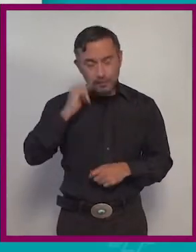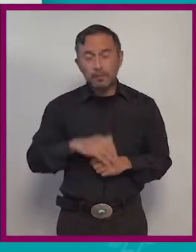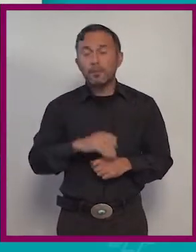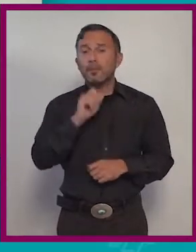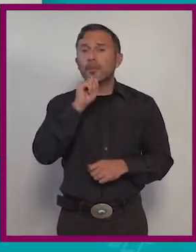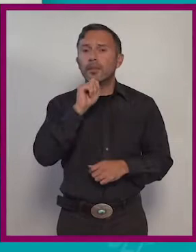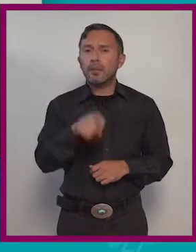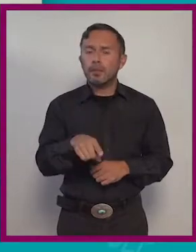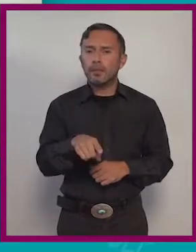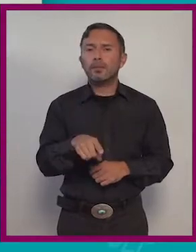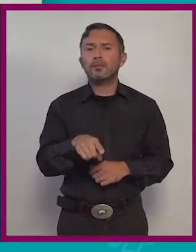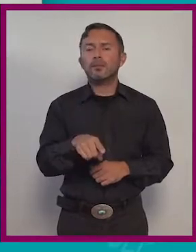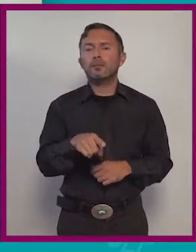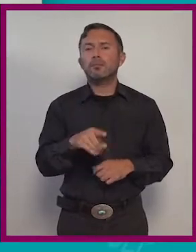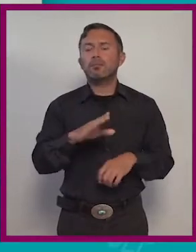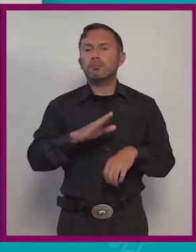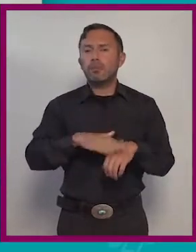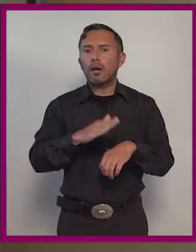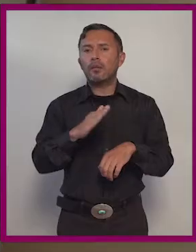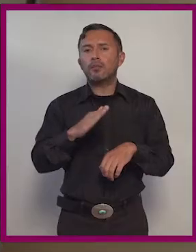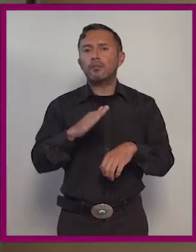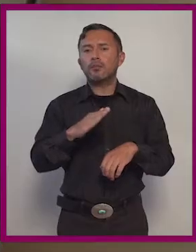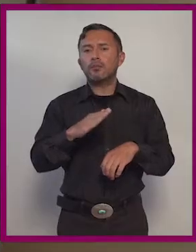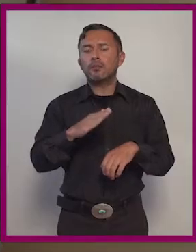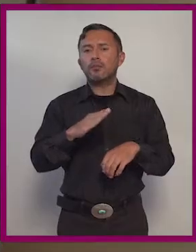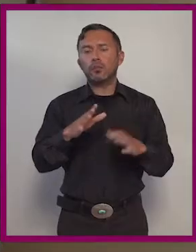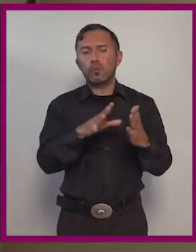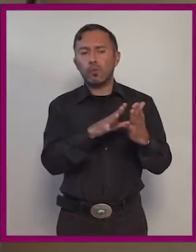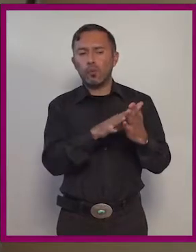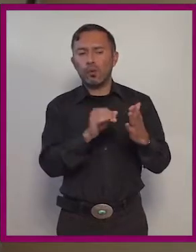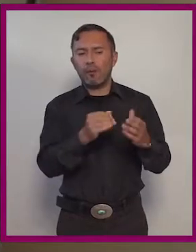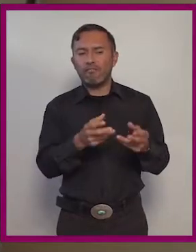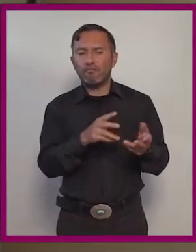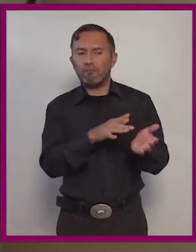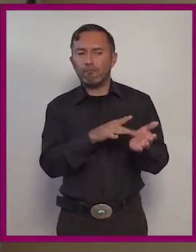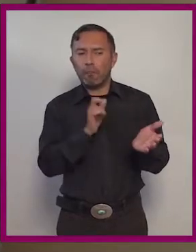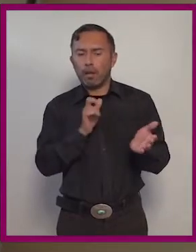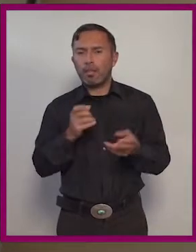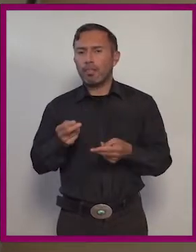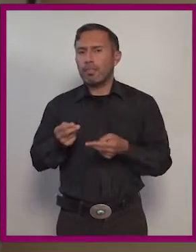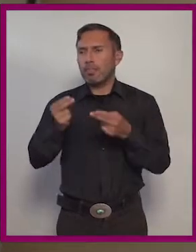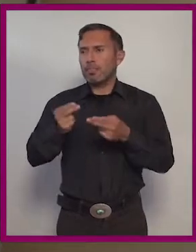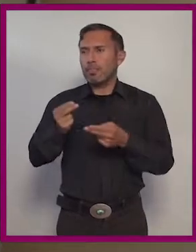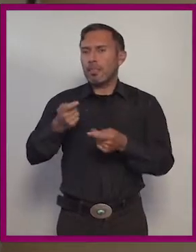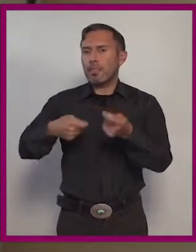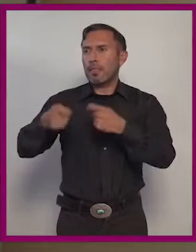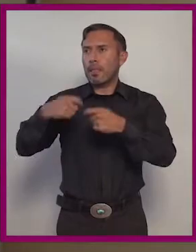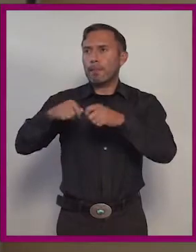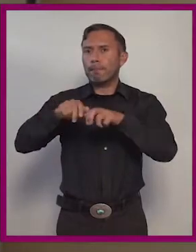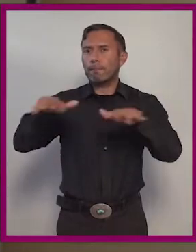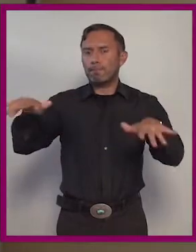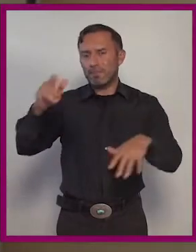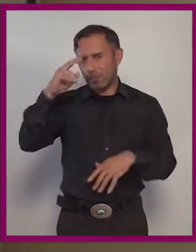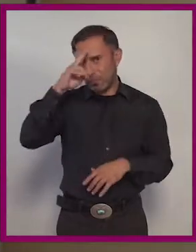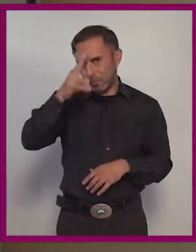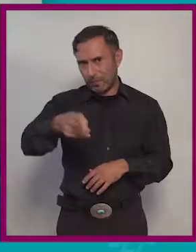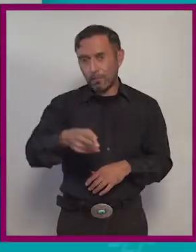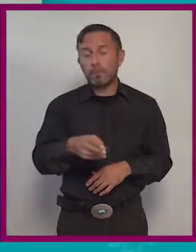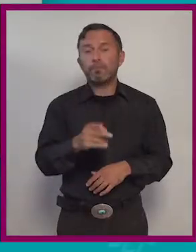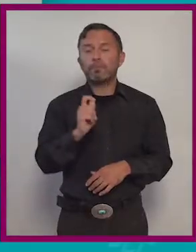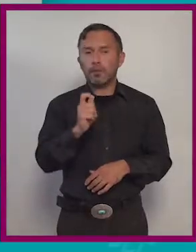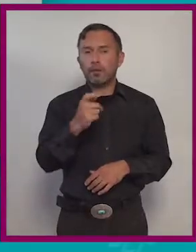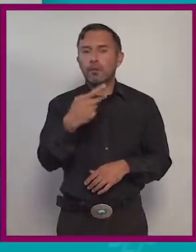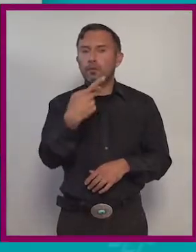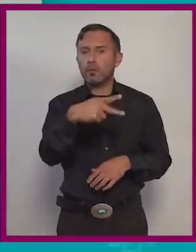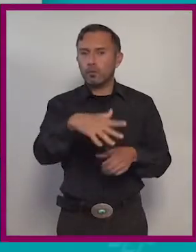evitar, digamos, su reproducción a escala comercial, ¿no? Esta parte de la importancia que tienen los